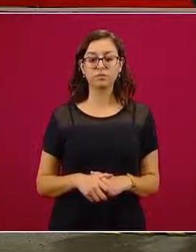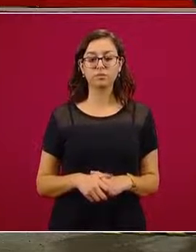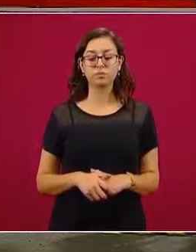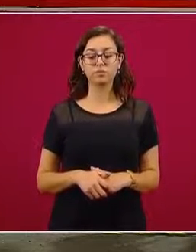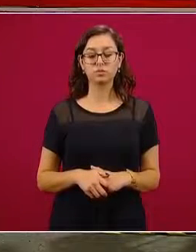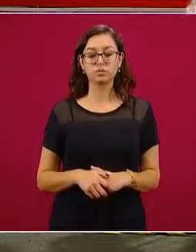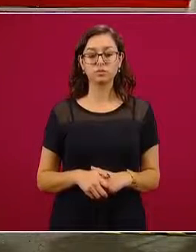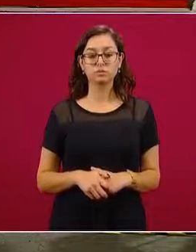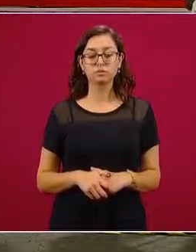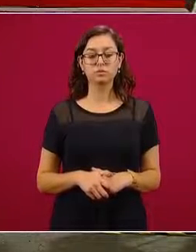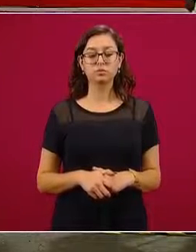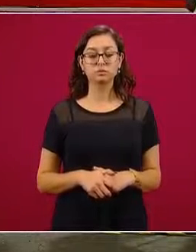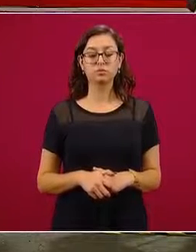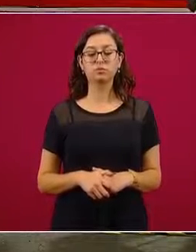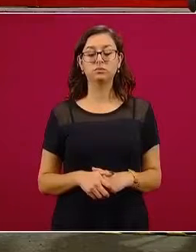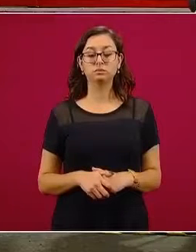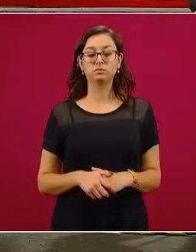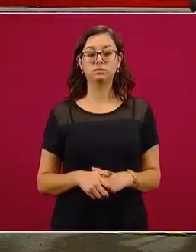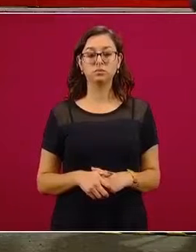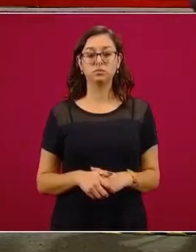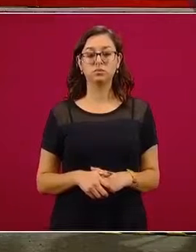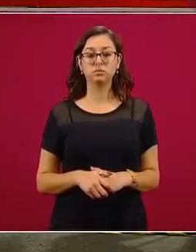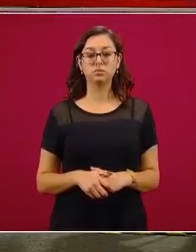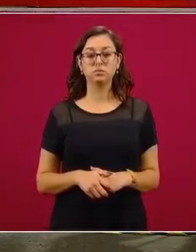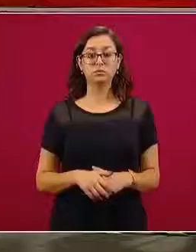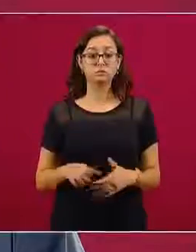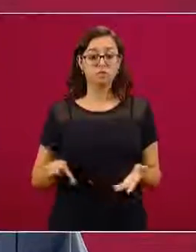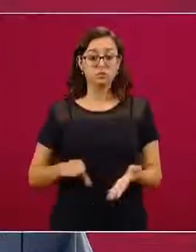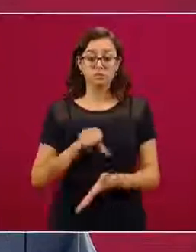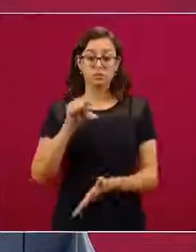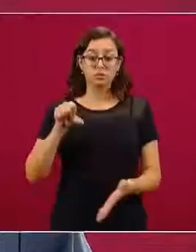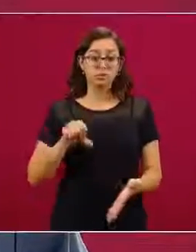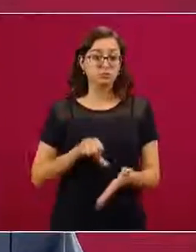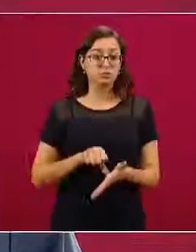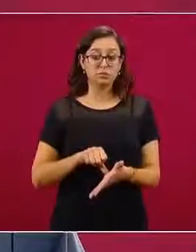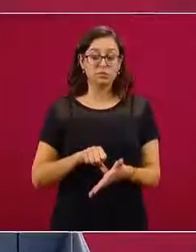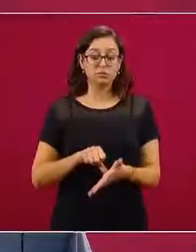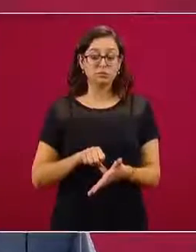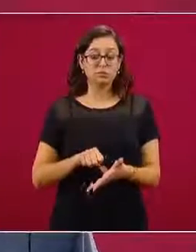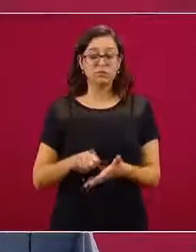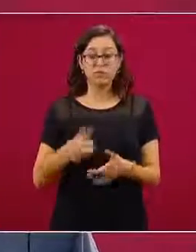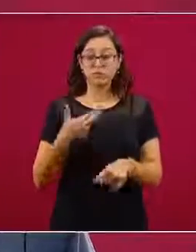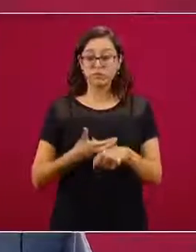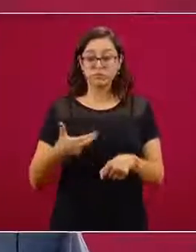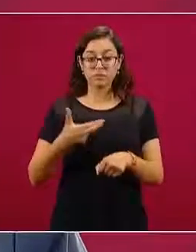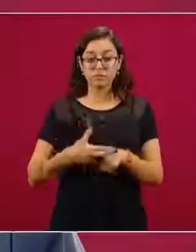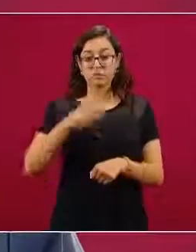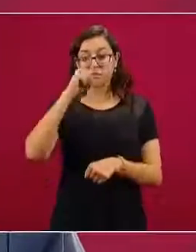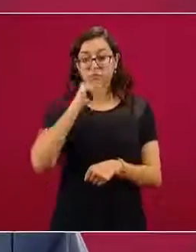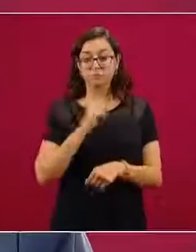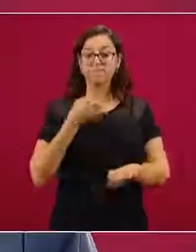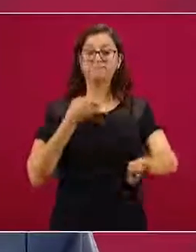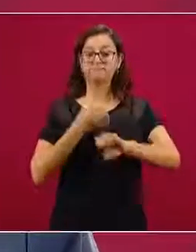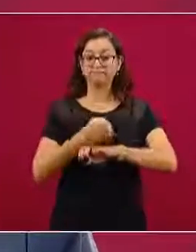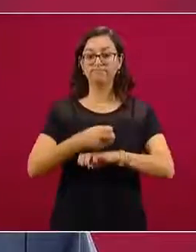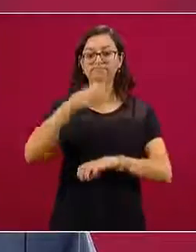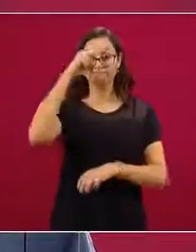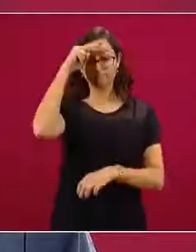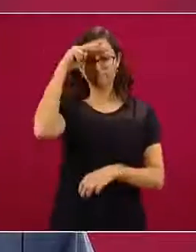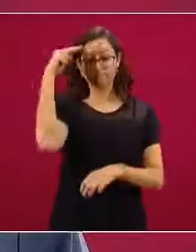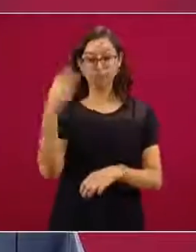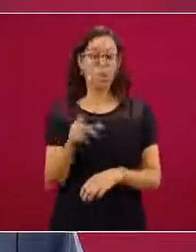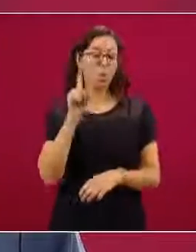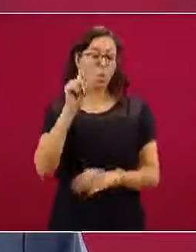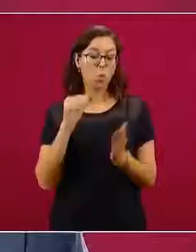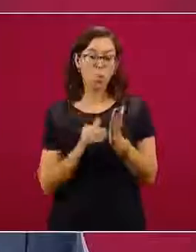Sobre todo en el centro, la entidad que tiene el mayor problema en términos de irregularidades es el Estado de México. Tiene más